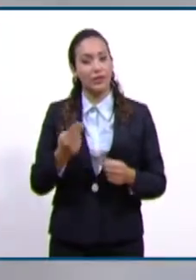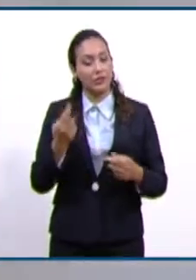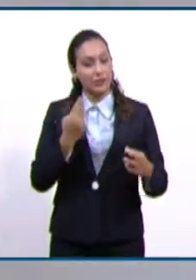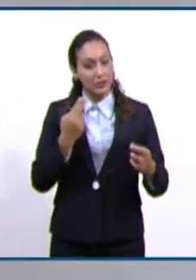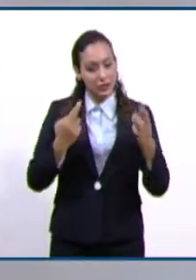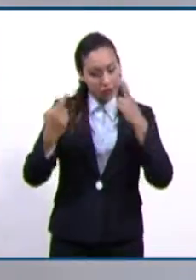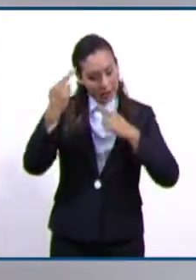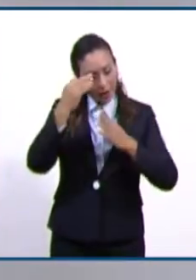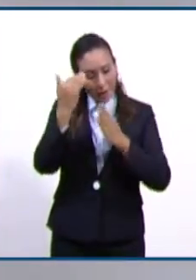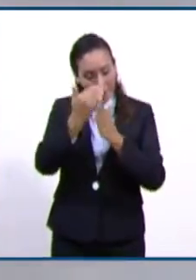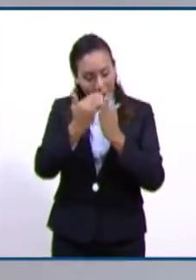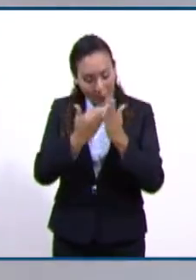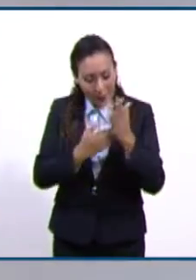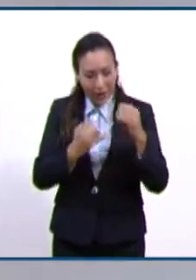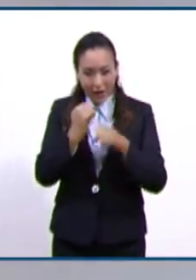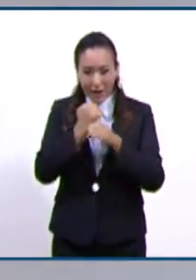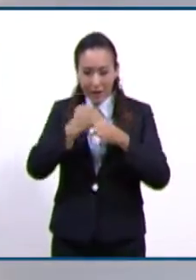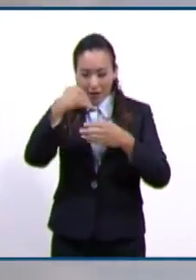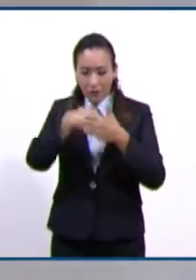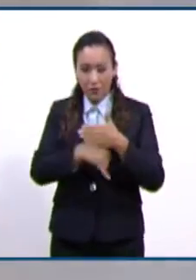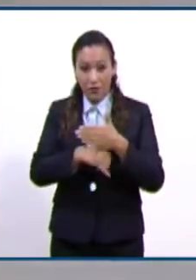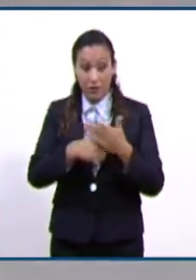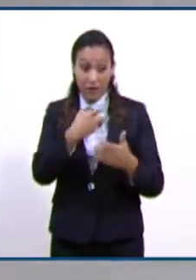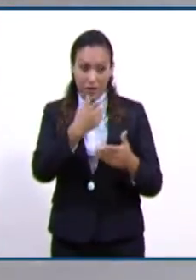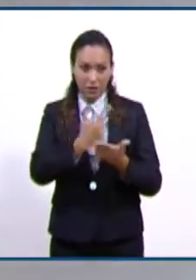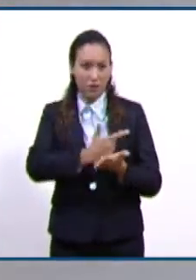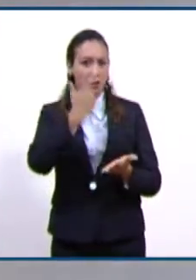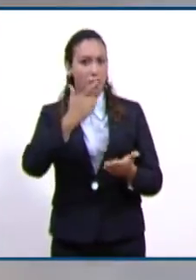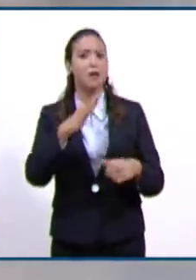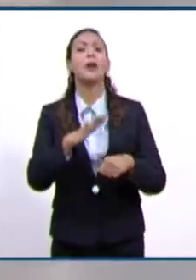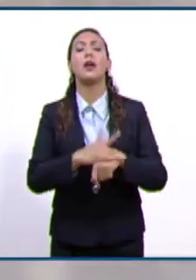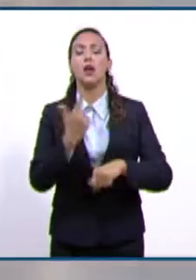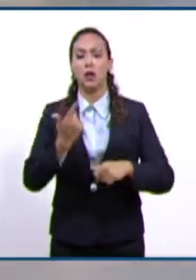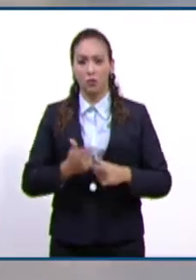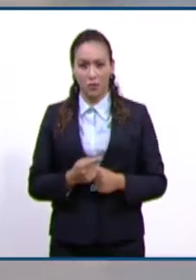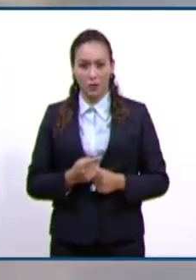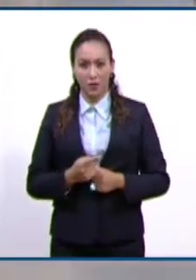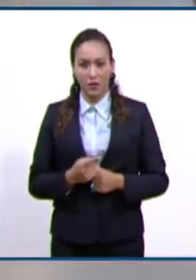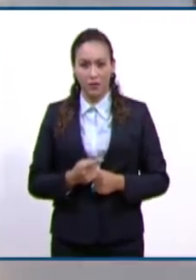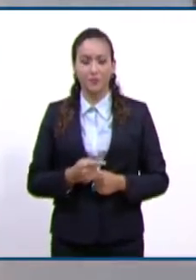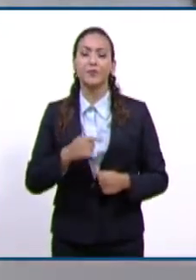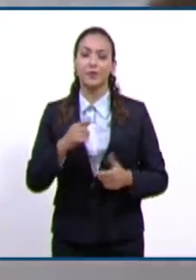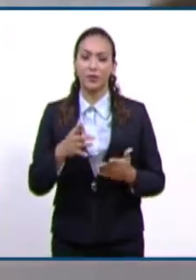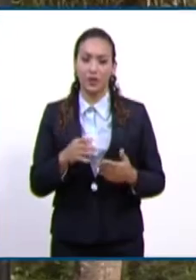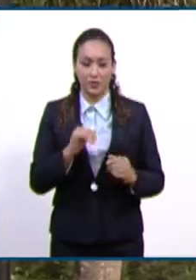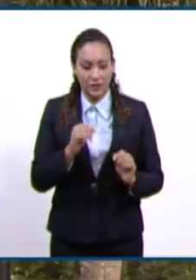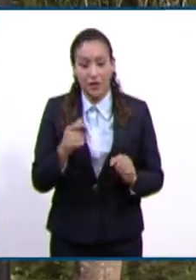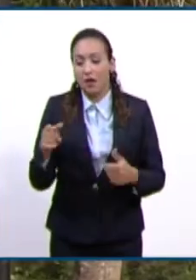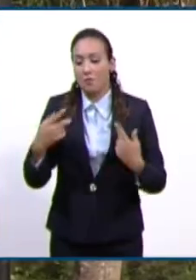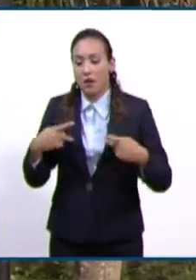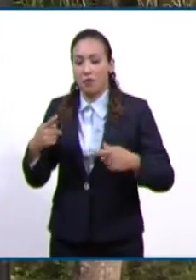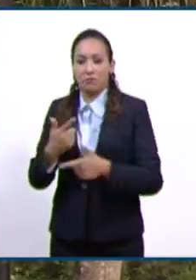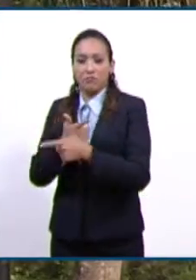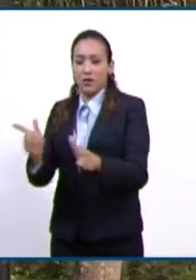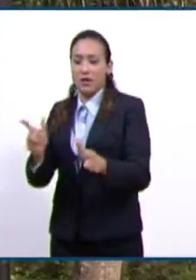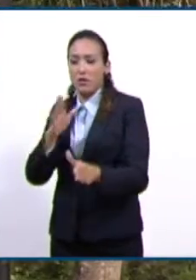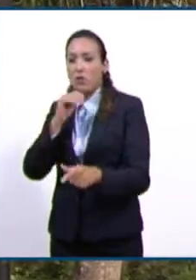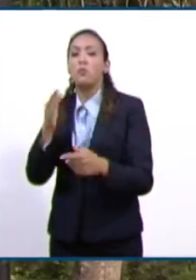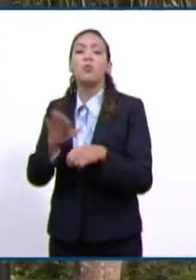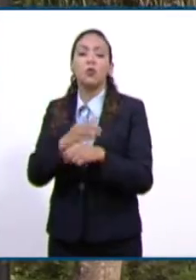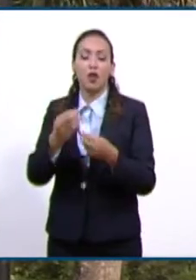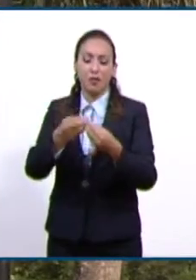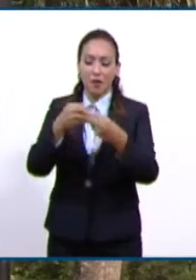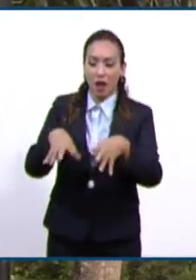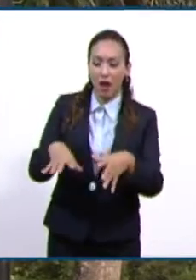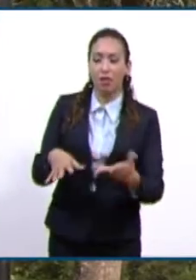de los hechos, dada la gravedad y complejidad de este delito, que no solo implica la privación de la libertad, sino que también coloca al